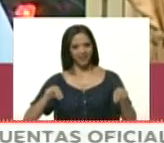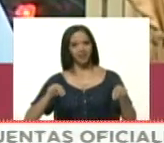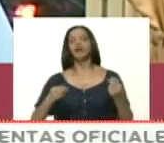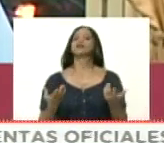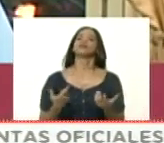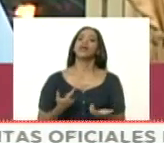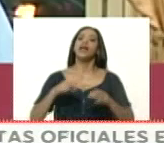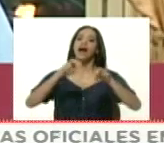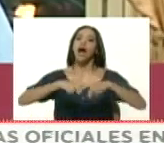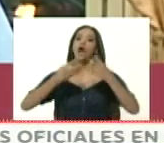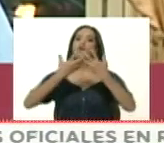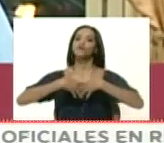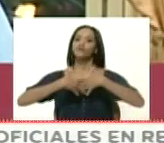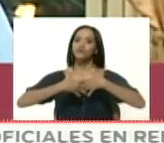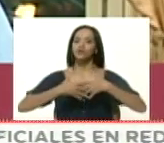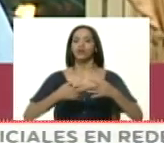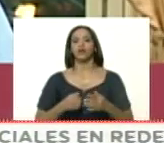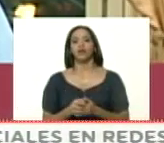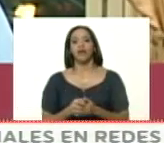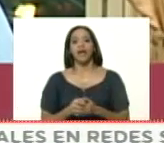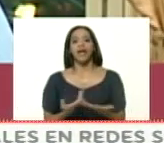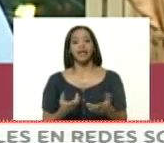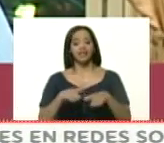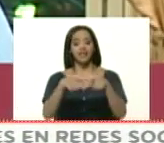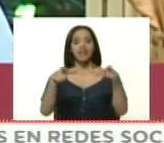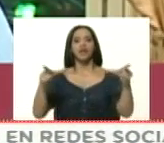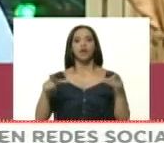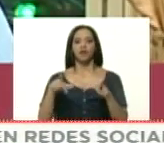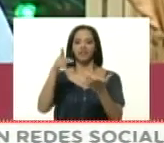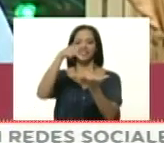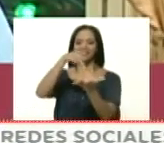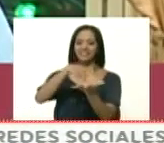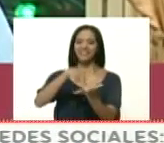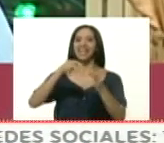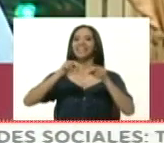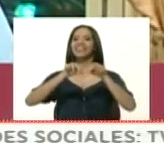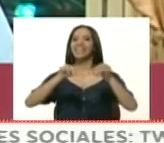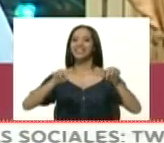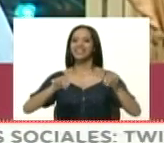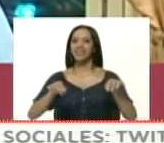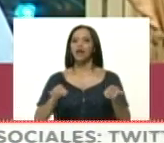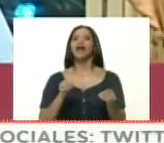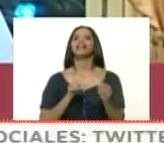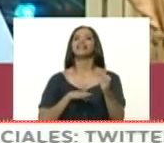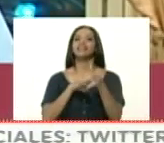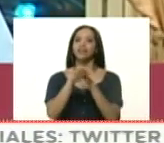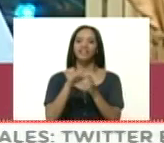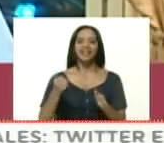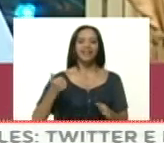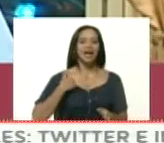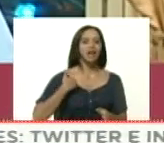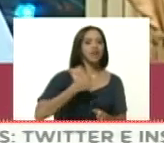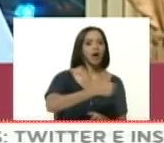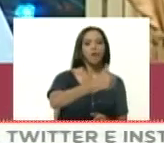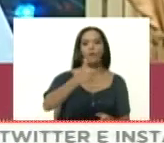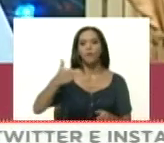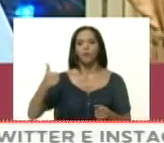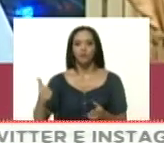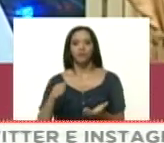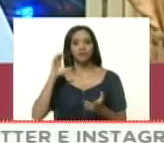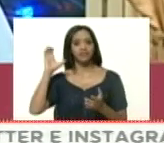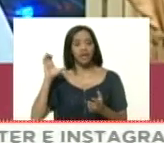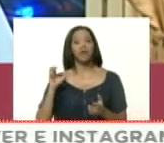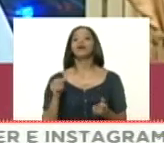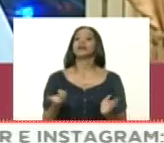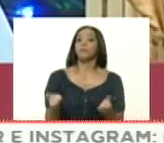la agroindustria, en la localidad, territorializando el desarrollo de cada región. Y